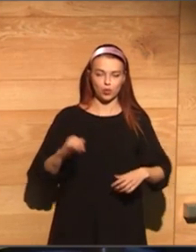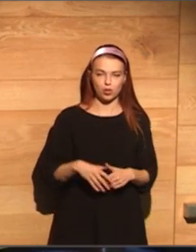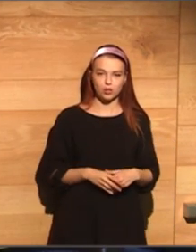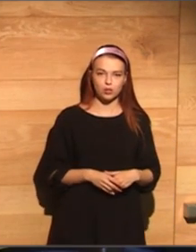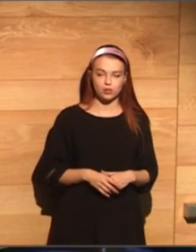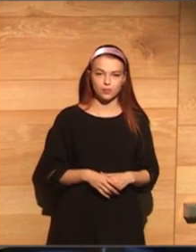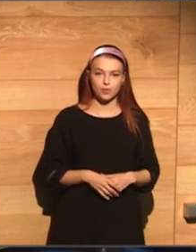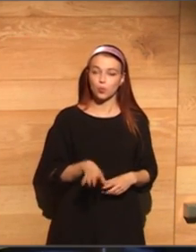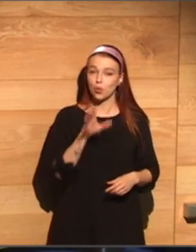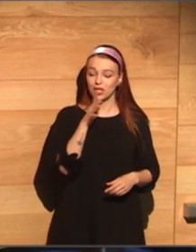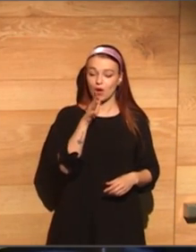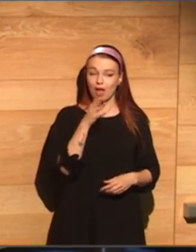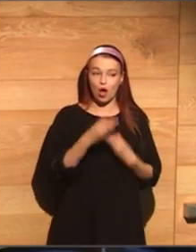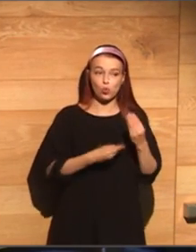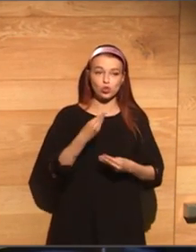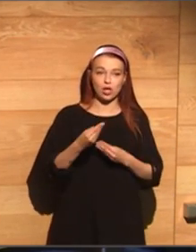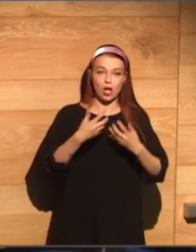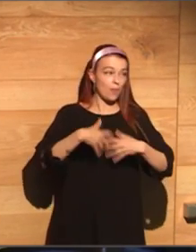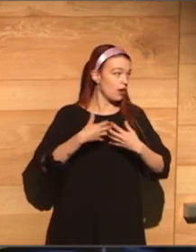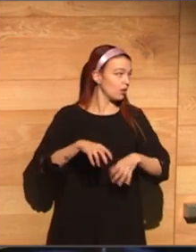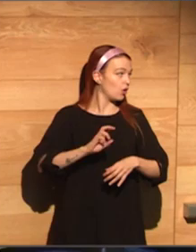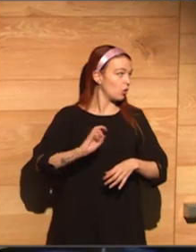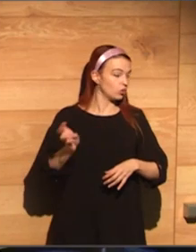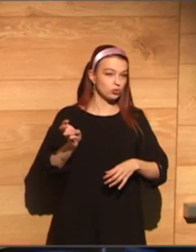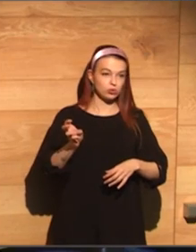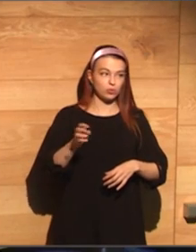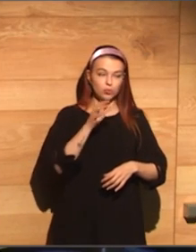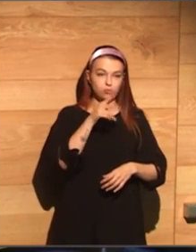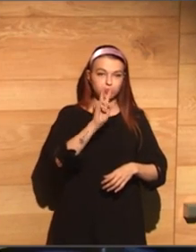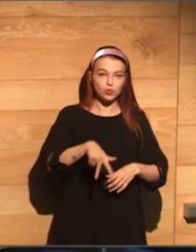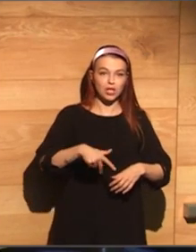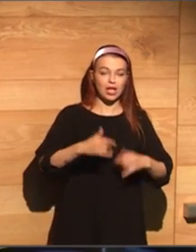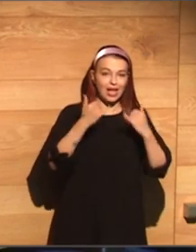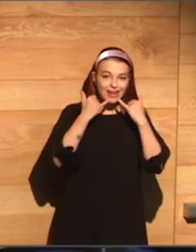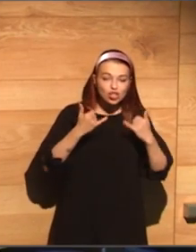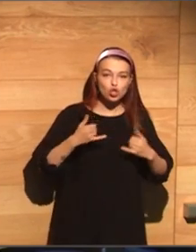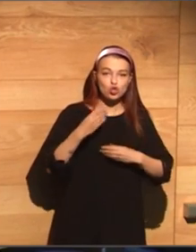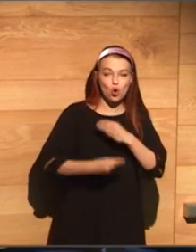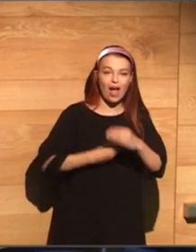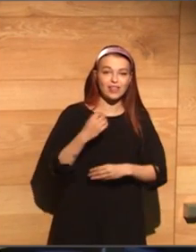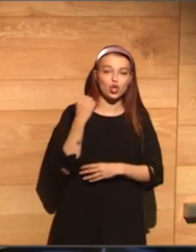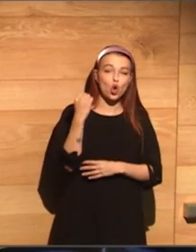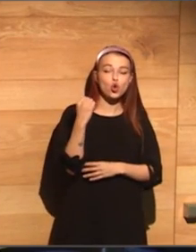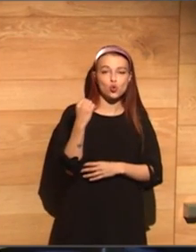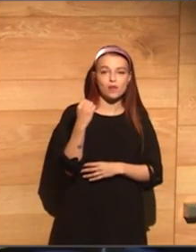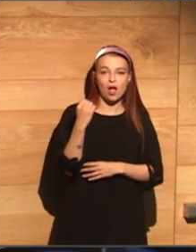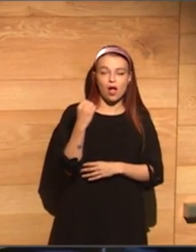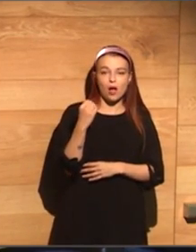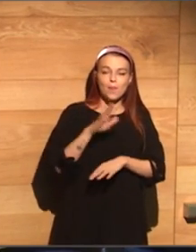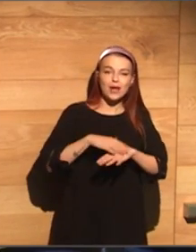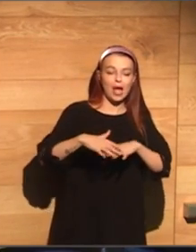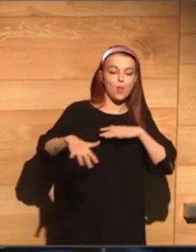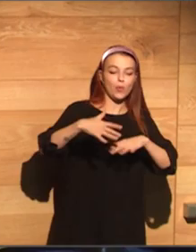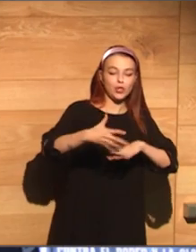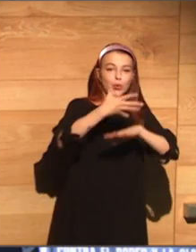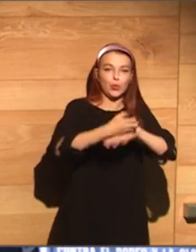otros aparatos, la Peewee y otros, que son electrónicos, que hacen movimiento de columna, hidráulicos, que absorben muy bien el movimiento, pero